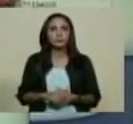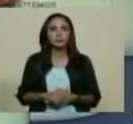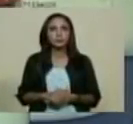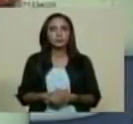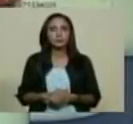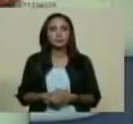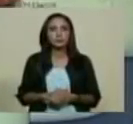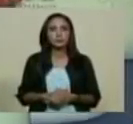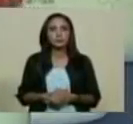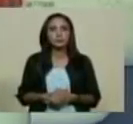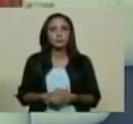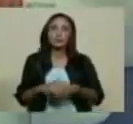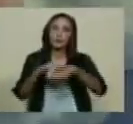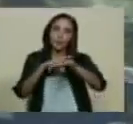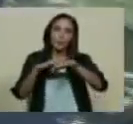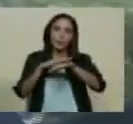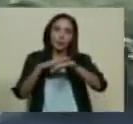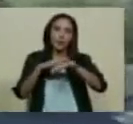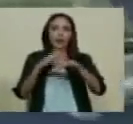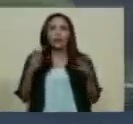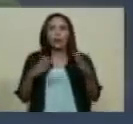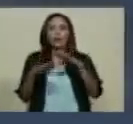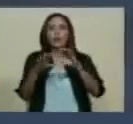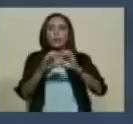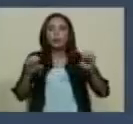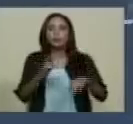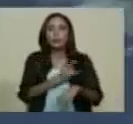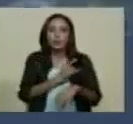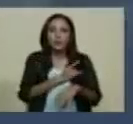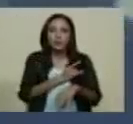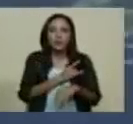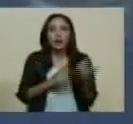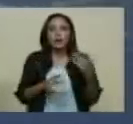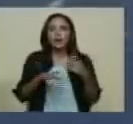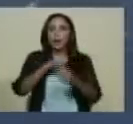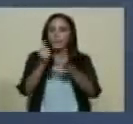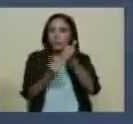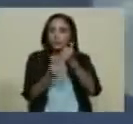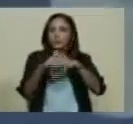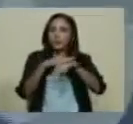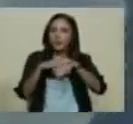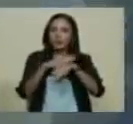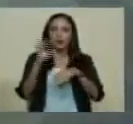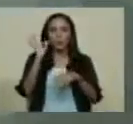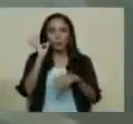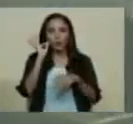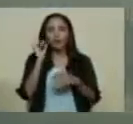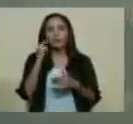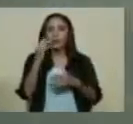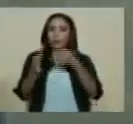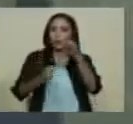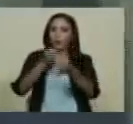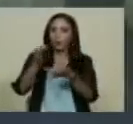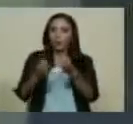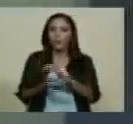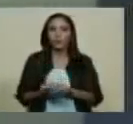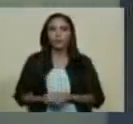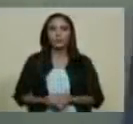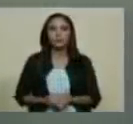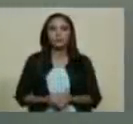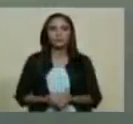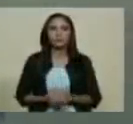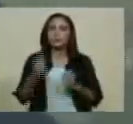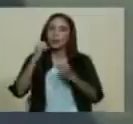nuestro Ministerio del Poder Popular para la Educación Universitaria a nuestra viceministra de Bienestar Estudiantil, Guarnieri.